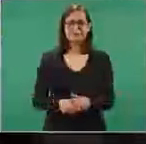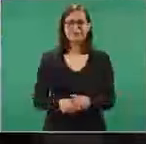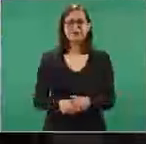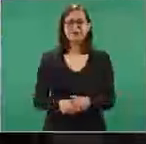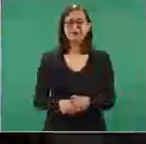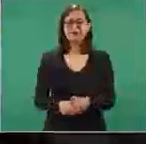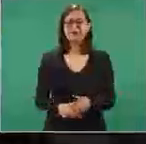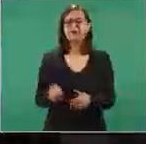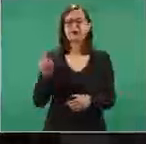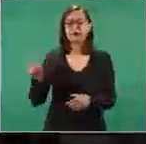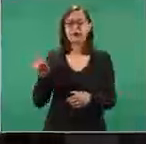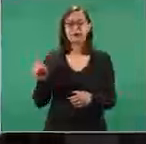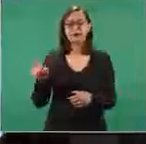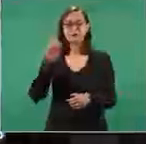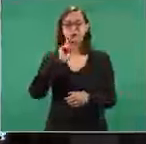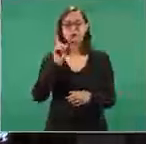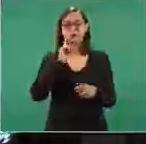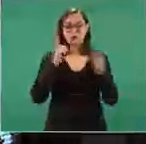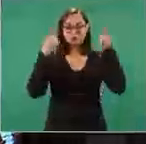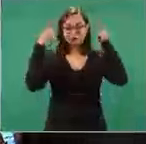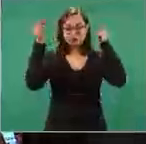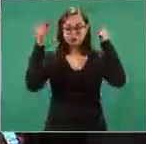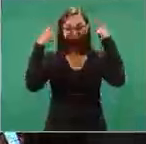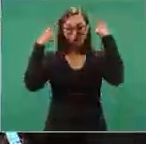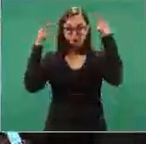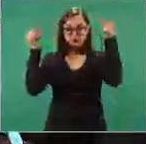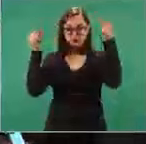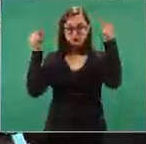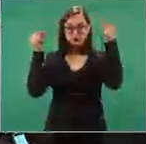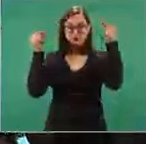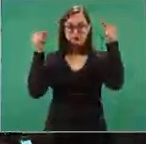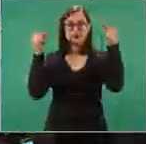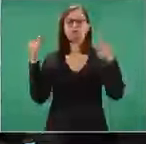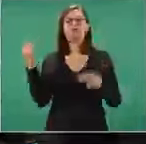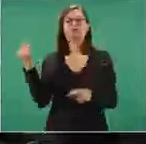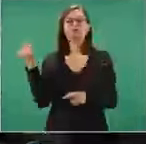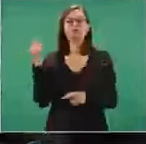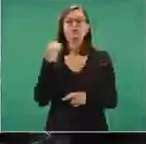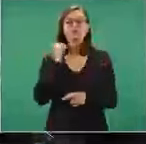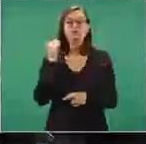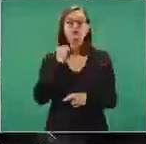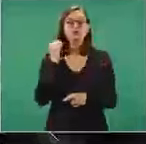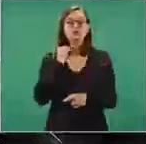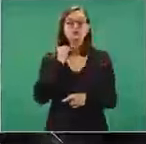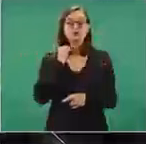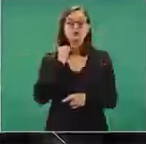Es egresada de la Facultad de Derecho de la Universidad